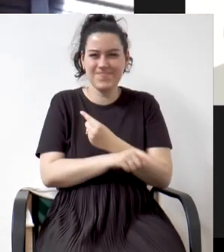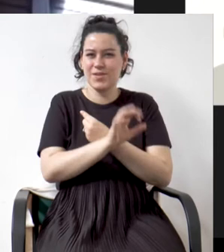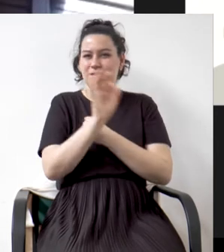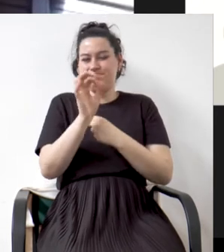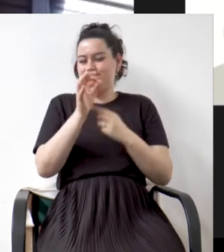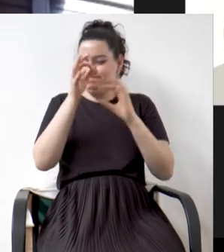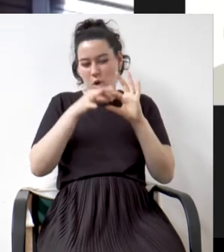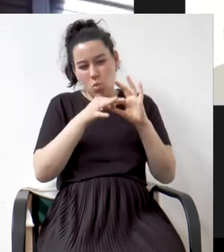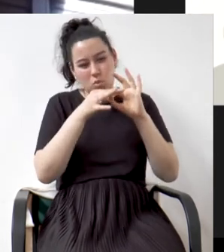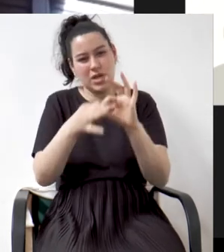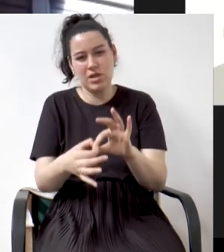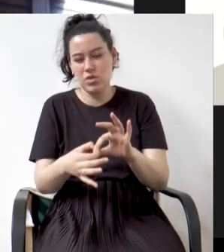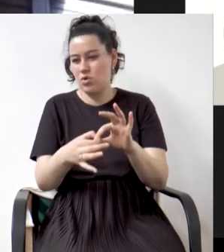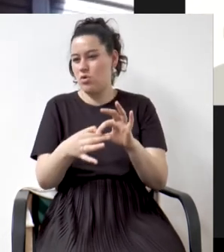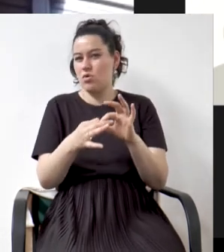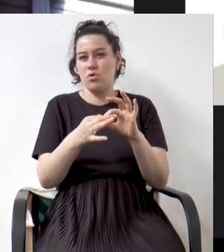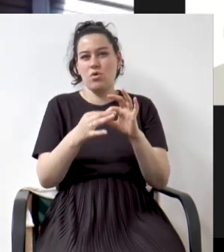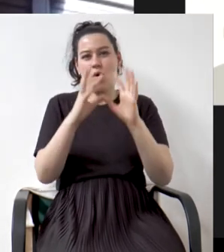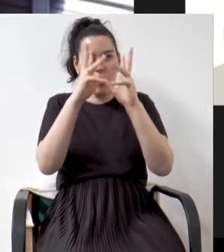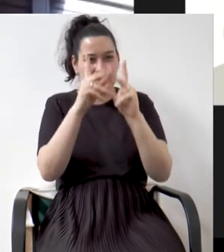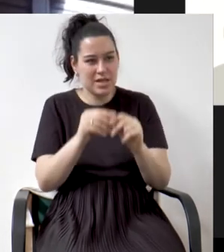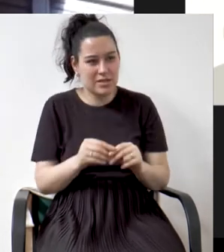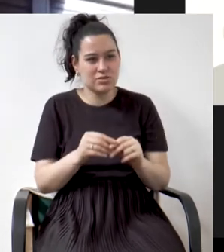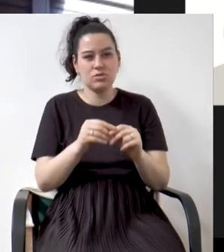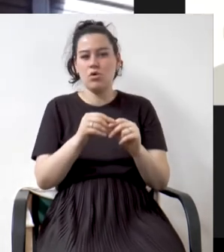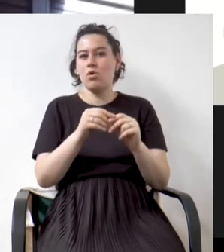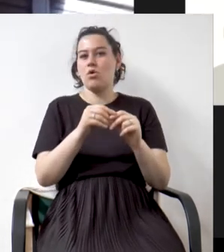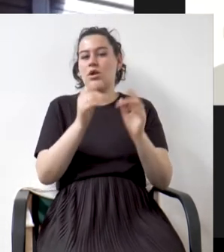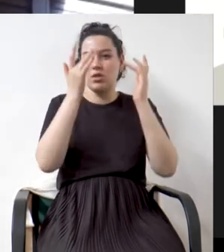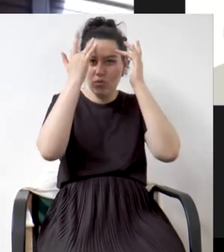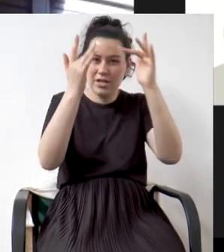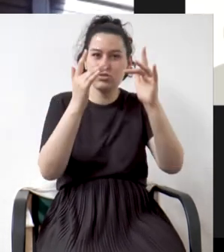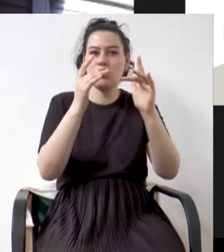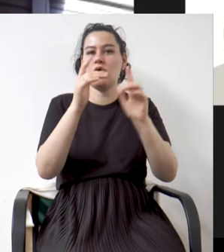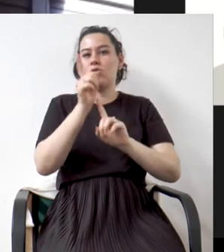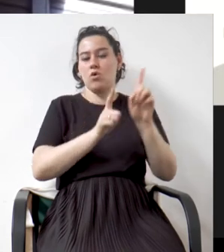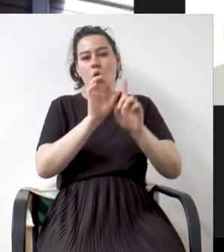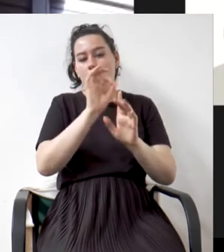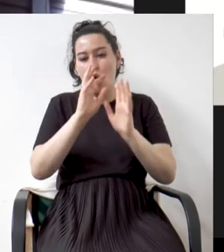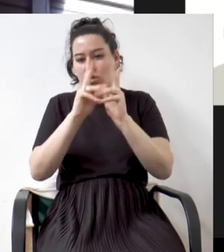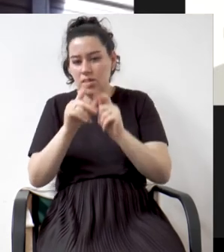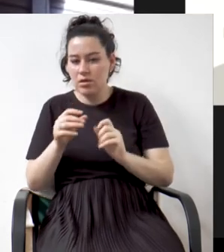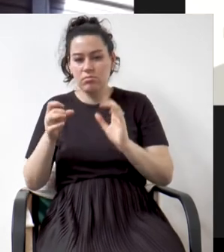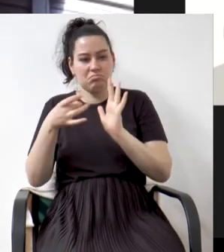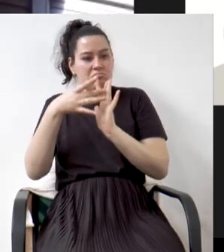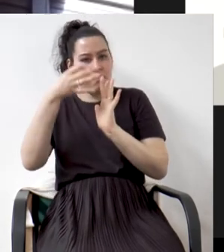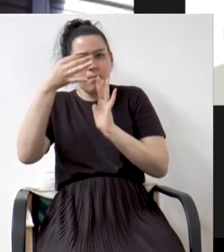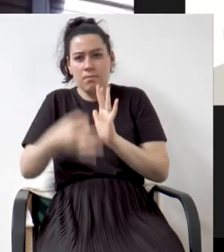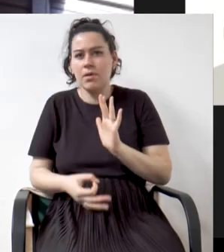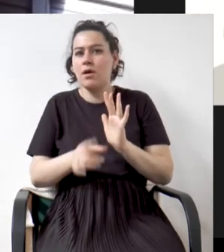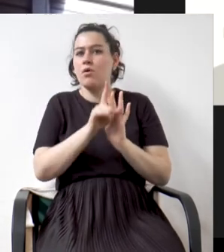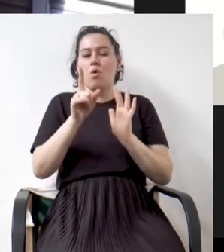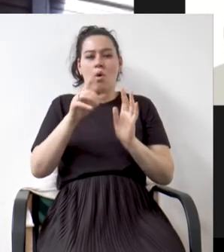que no está alineado ni con la democratización de la educación terciaria, ni con la calidad al más alto nivel, ni el